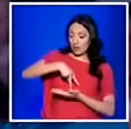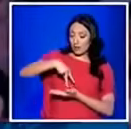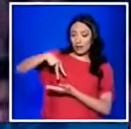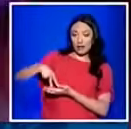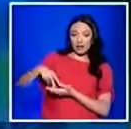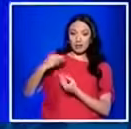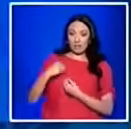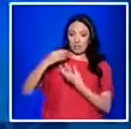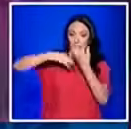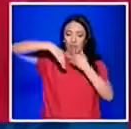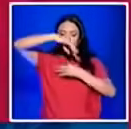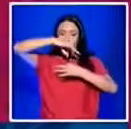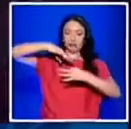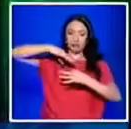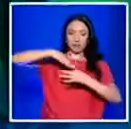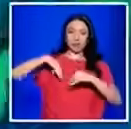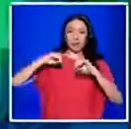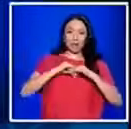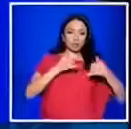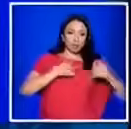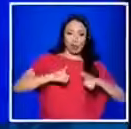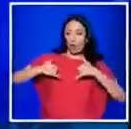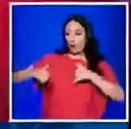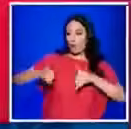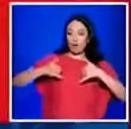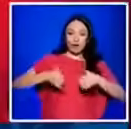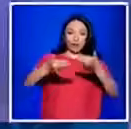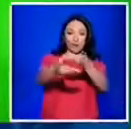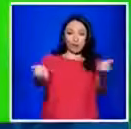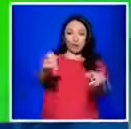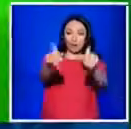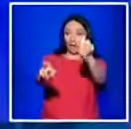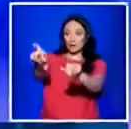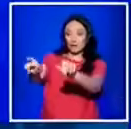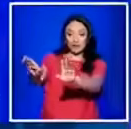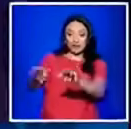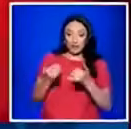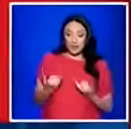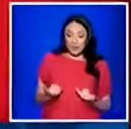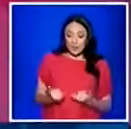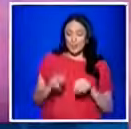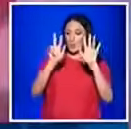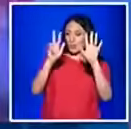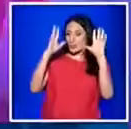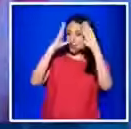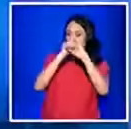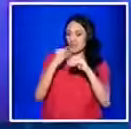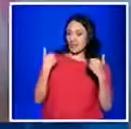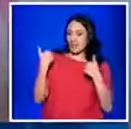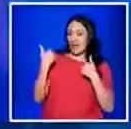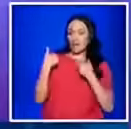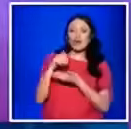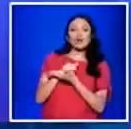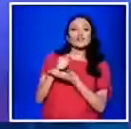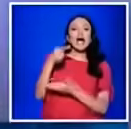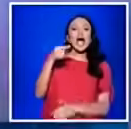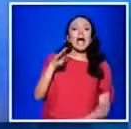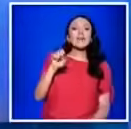de personajes y dinámicas interactivas con la audiencia. Hoy a las 8 de la noche en el Teatro San Gabriel.